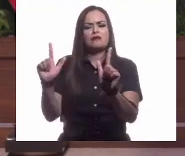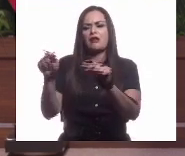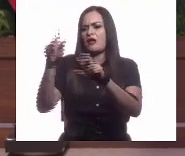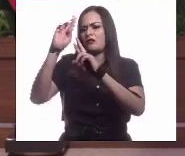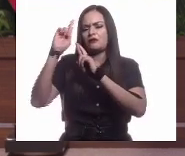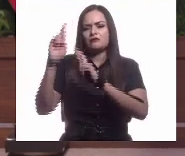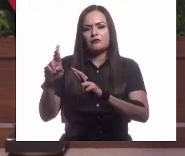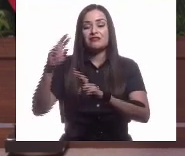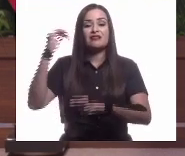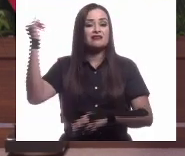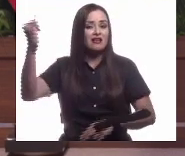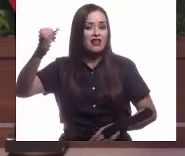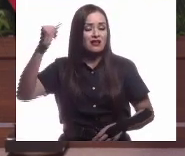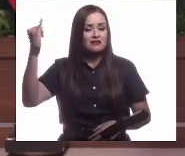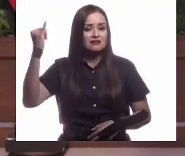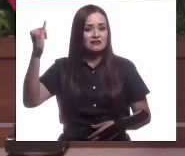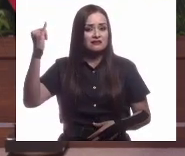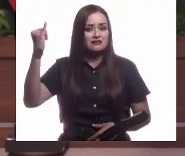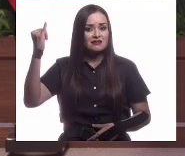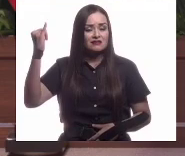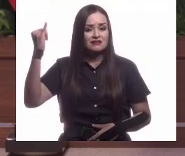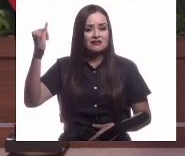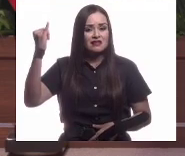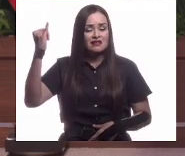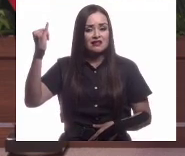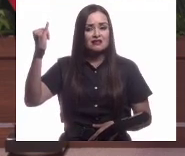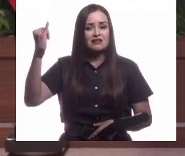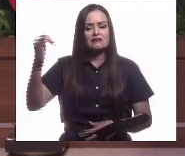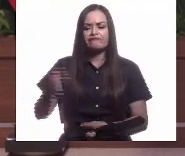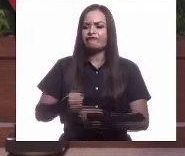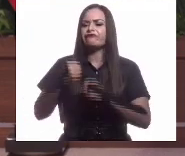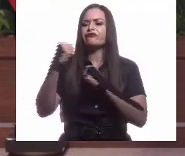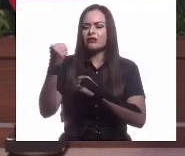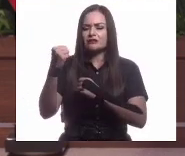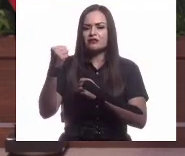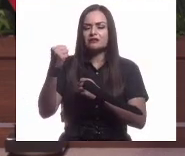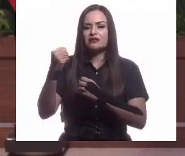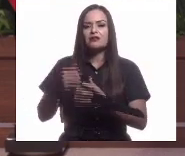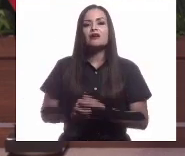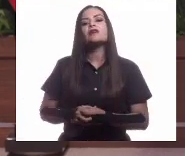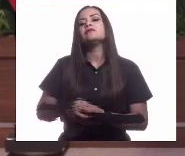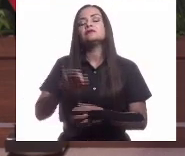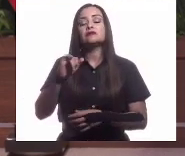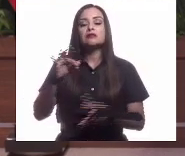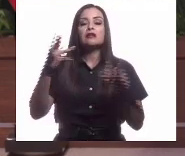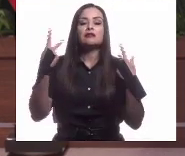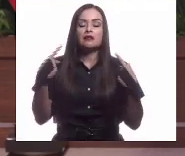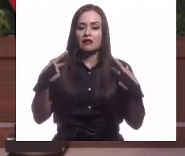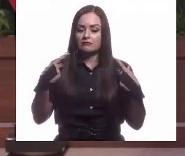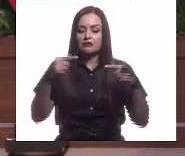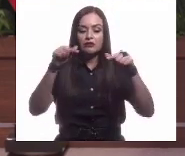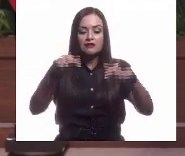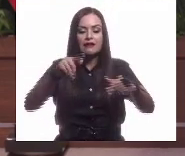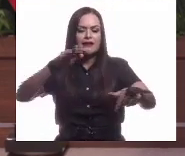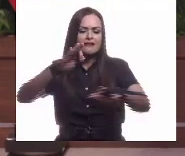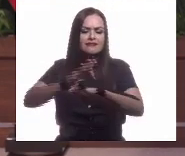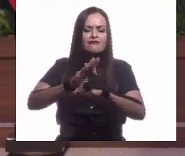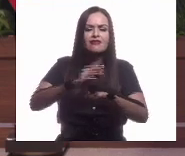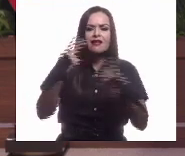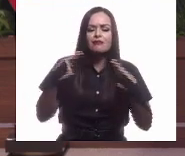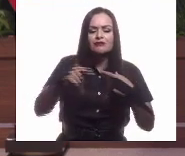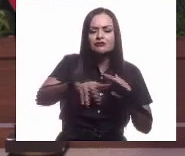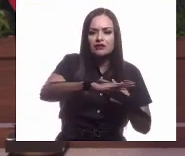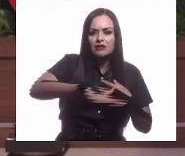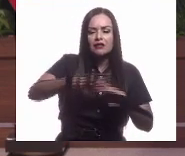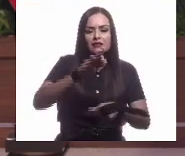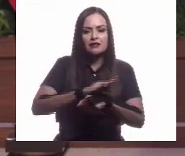las instituciones fuertes debilitan el abuso, que el servicio público implica defender el interés común y no